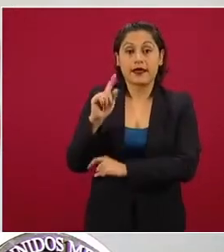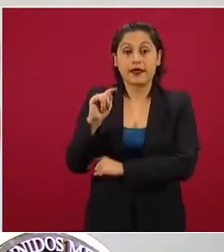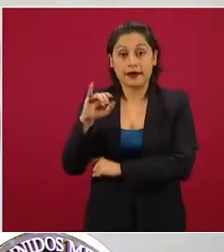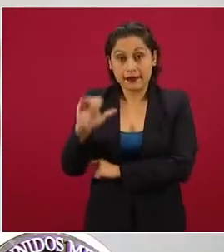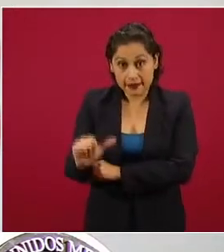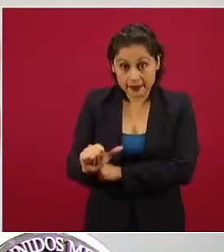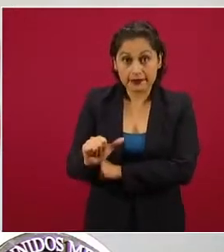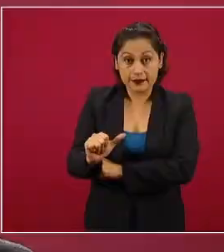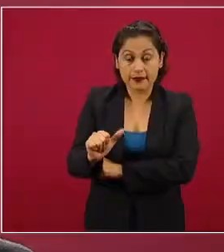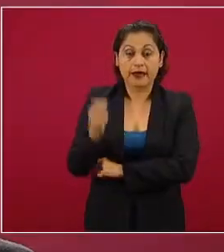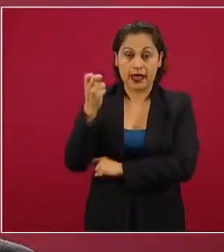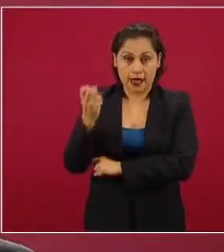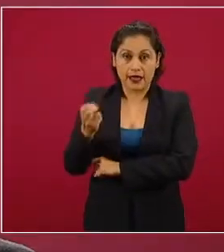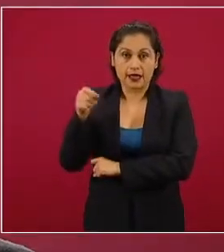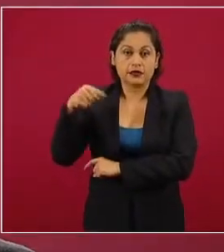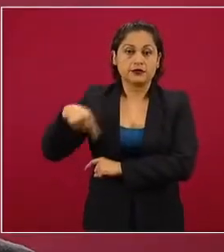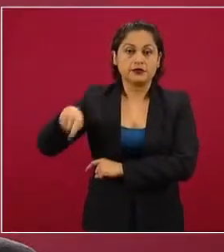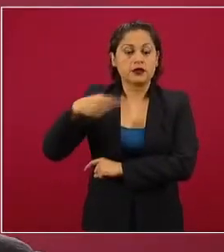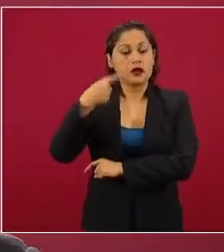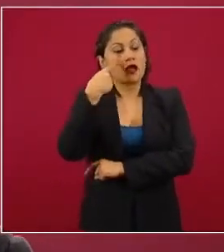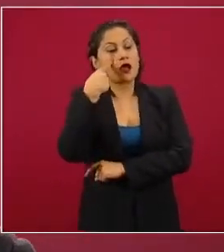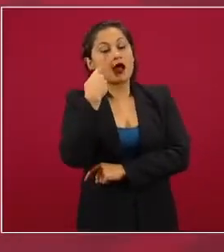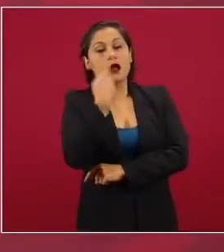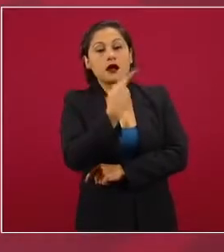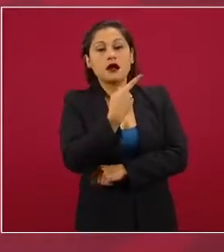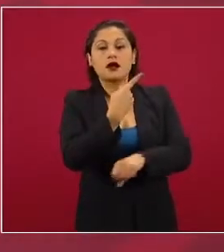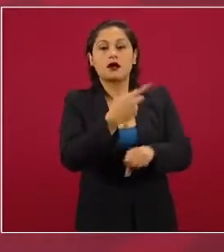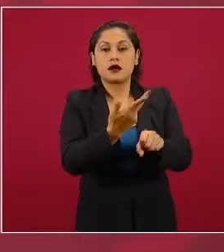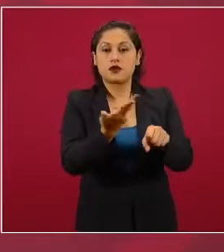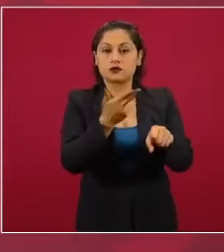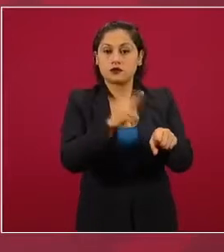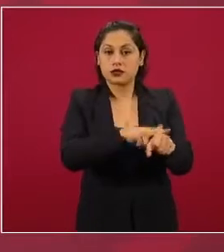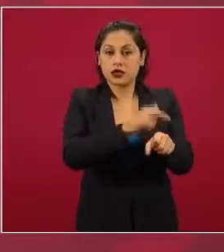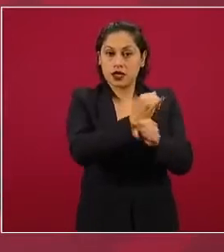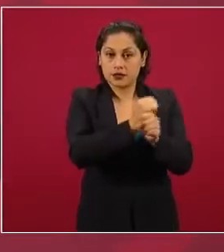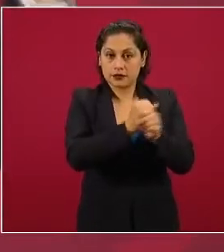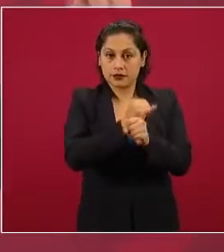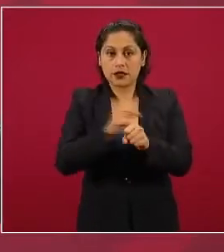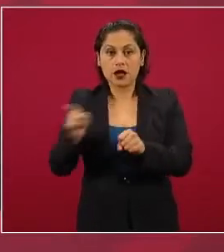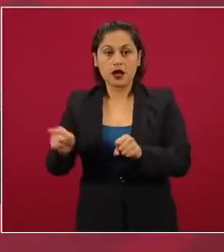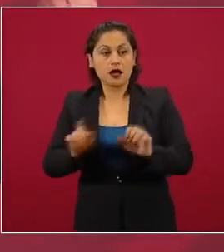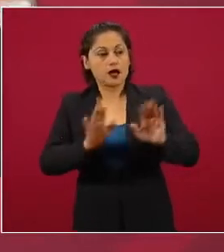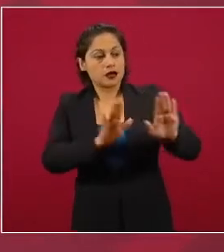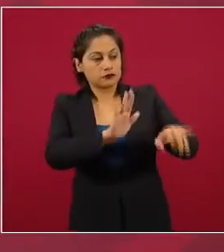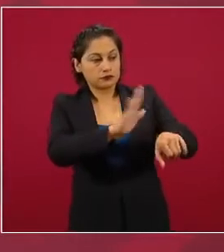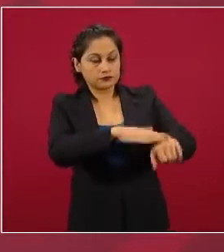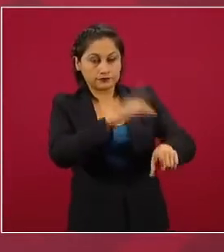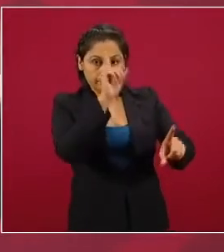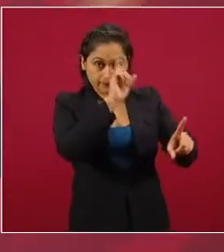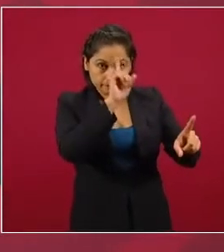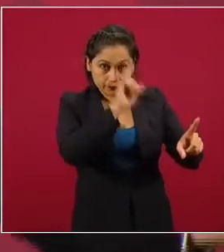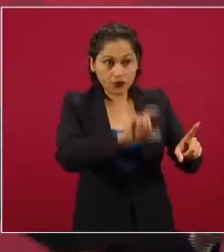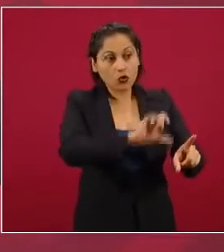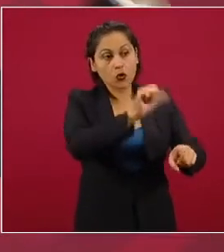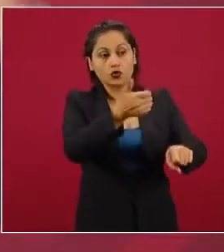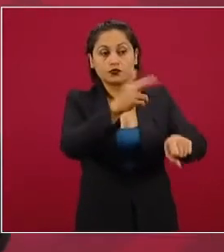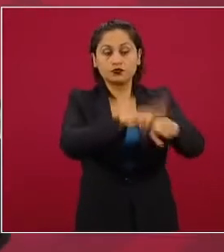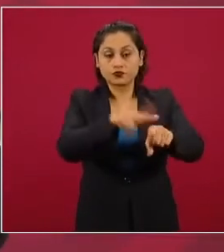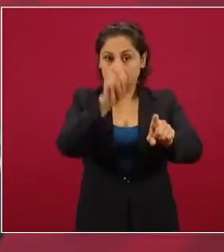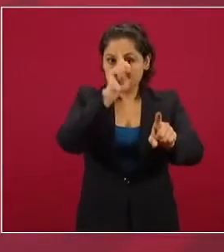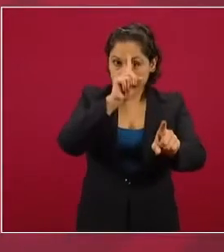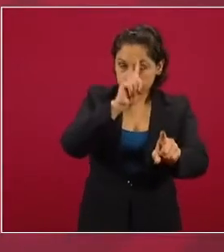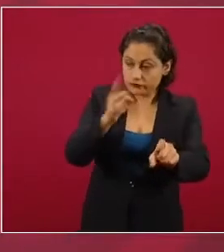cada hospital que hace investigación, daría recomendaciones y luego otro hospital daría recomendaciones, otro hospital